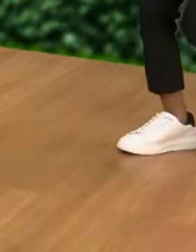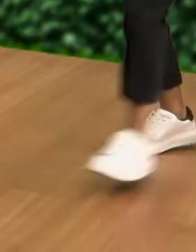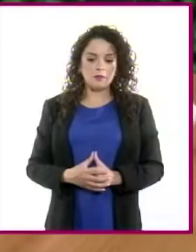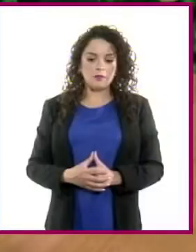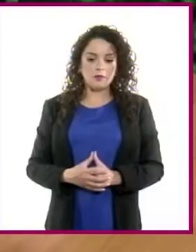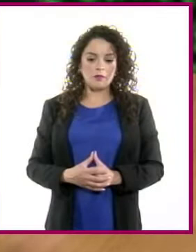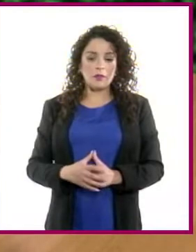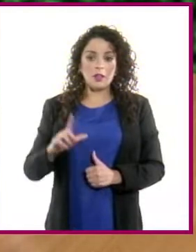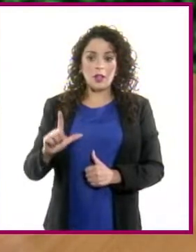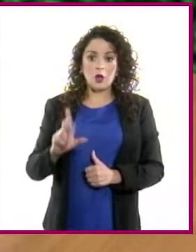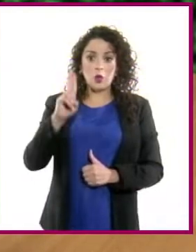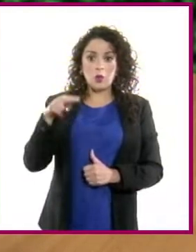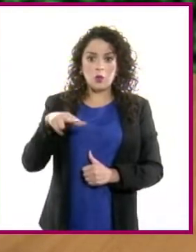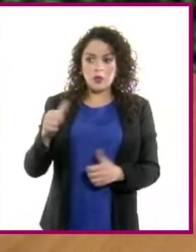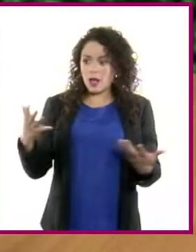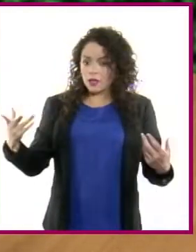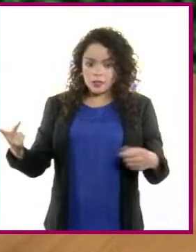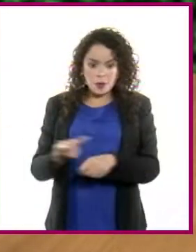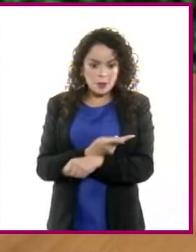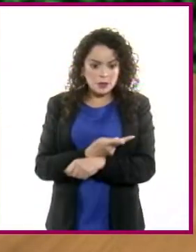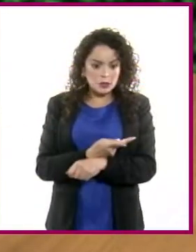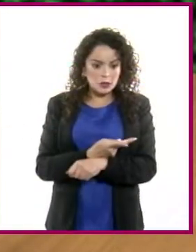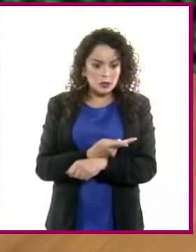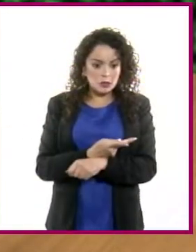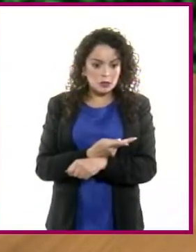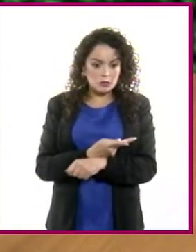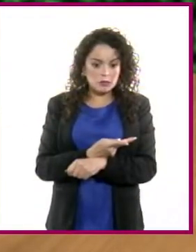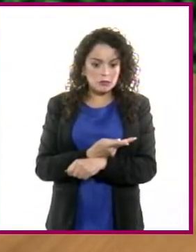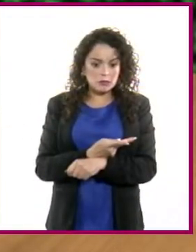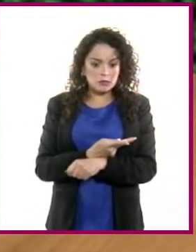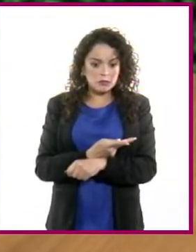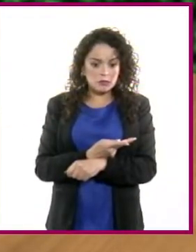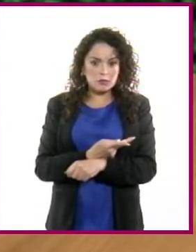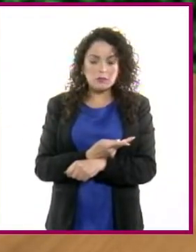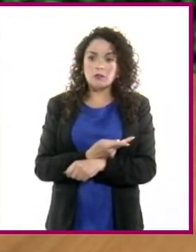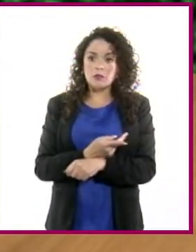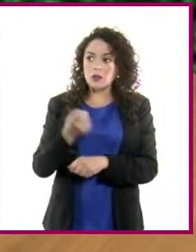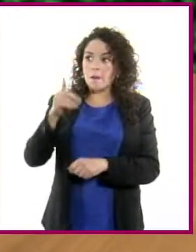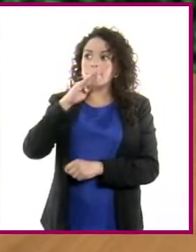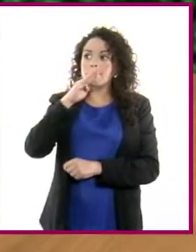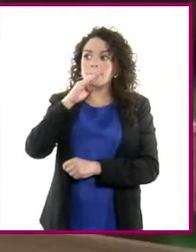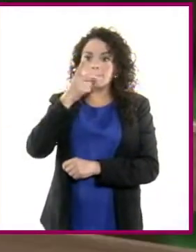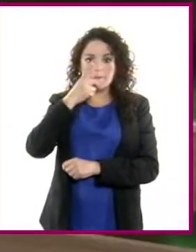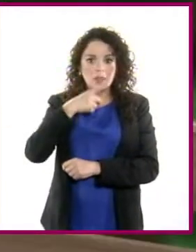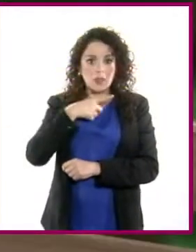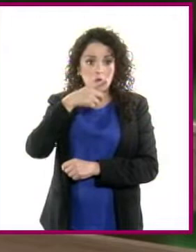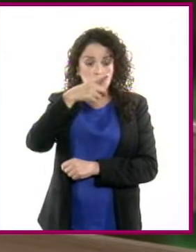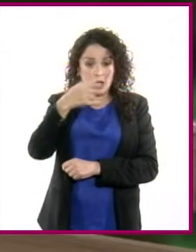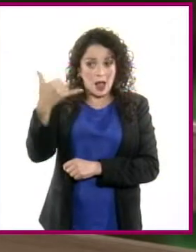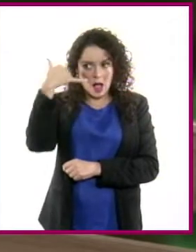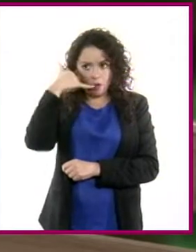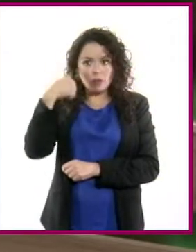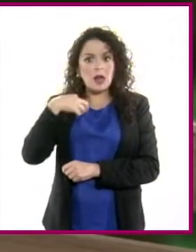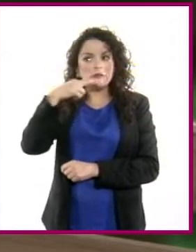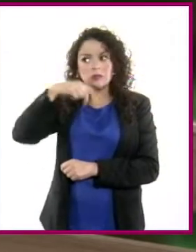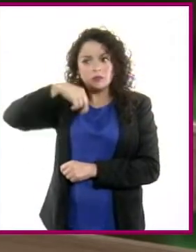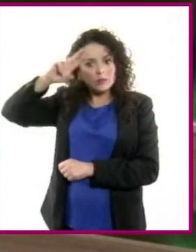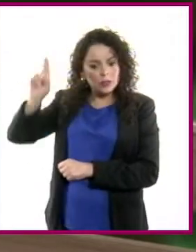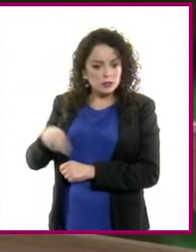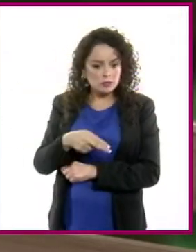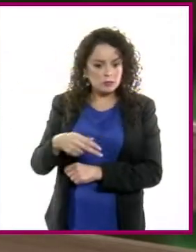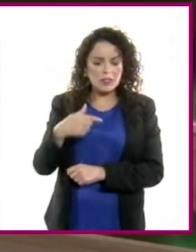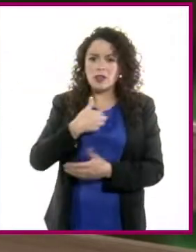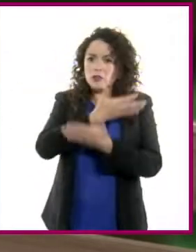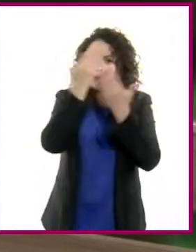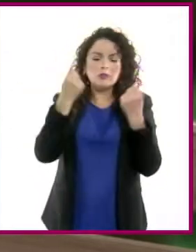Luna, ¿qué pasó, Lu? Vine en cuanto me dijo mi mamá que marcaste la casa. No sabía qué más hacer o a quién llamar